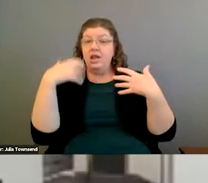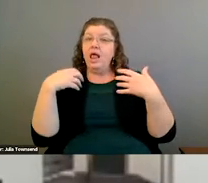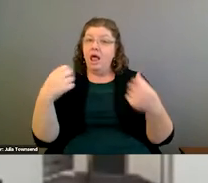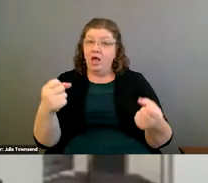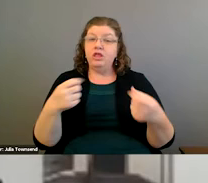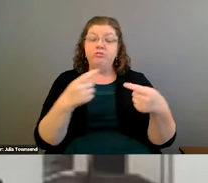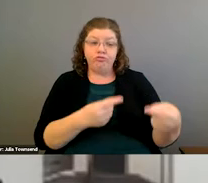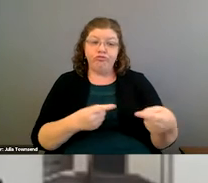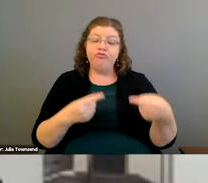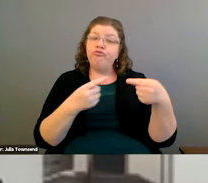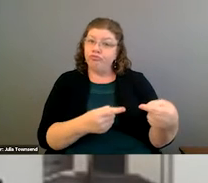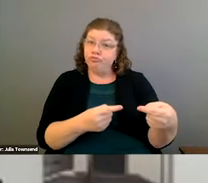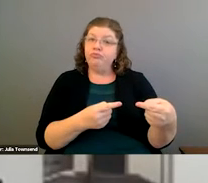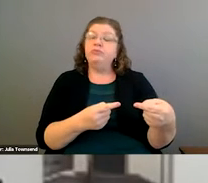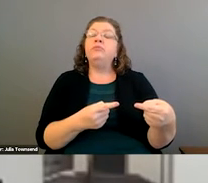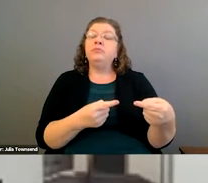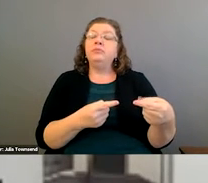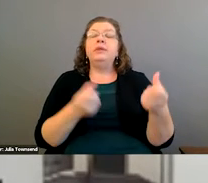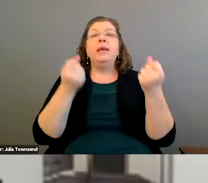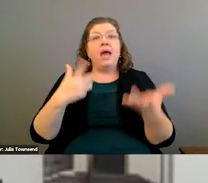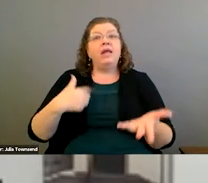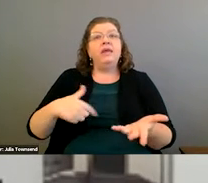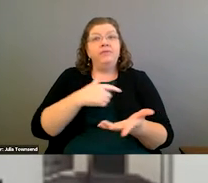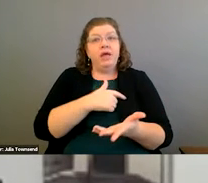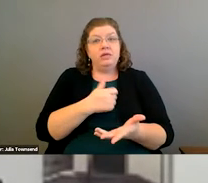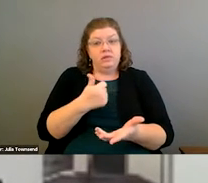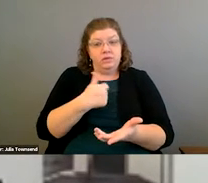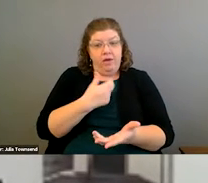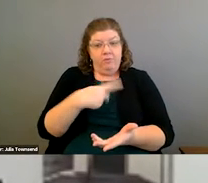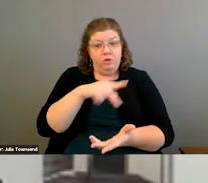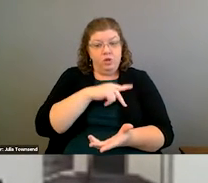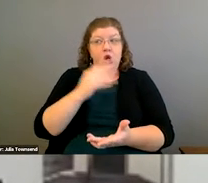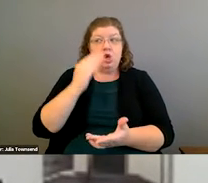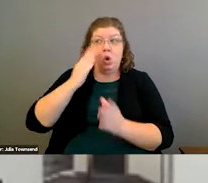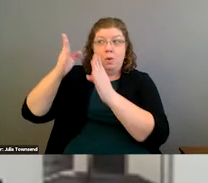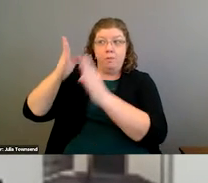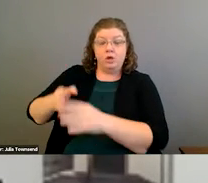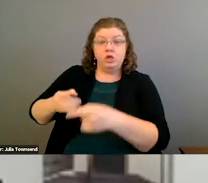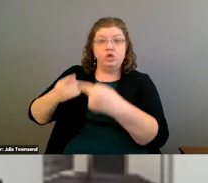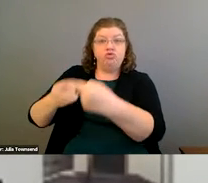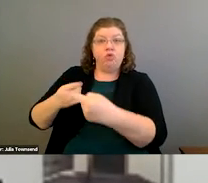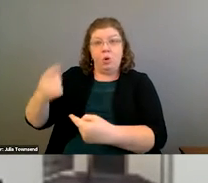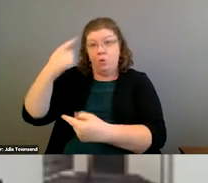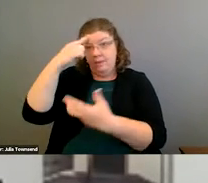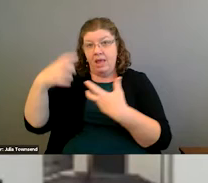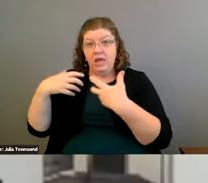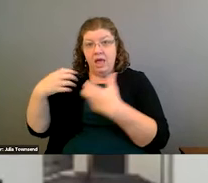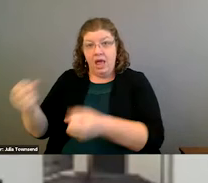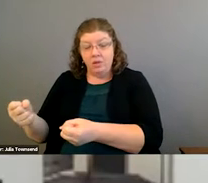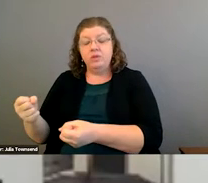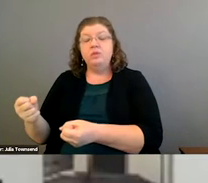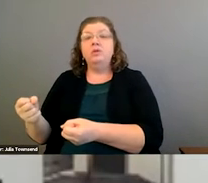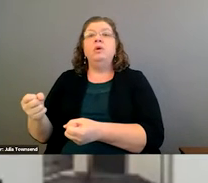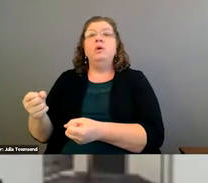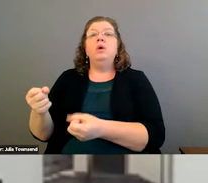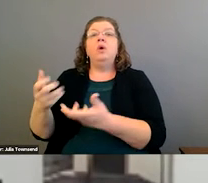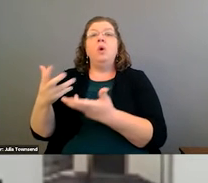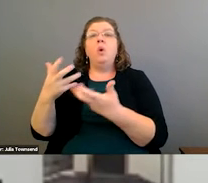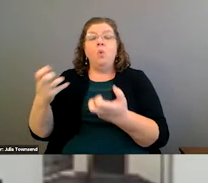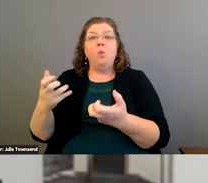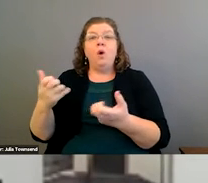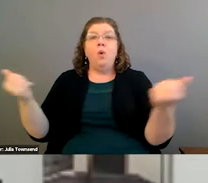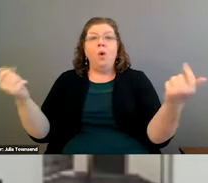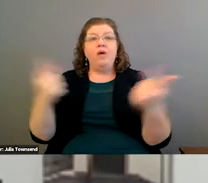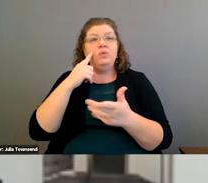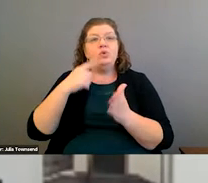sufre de cuestiones de salud mental. Y muchos de nosotros personalmente hemos conocido a alguien que está batallando con la